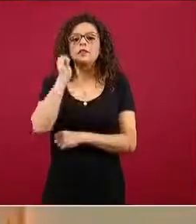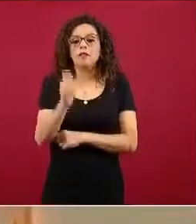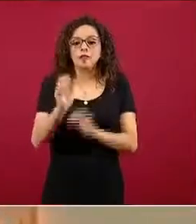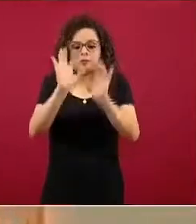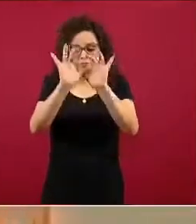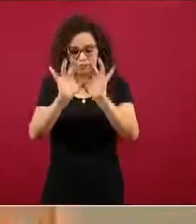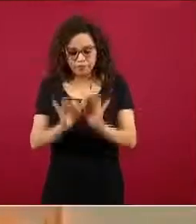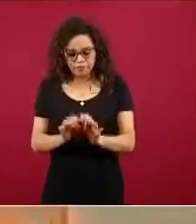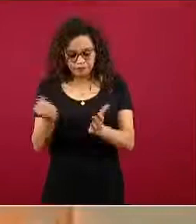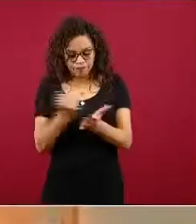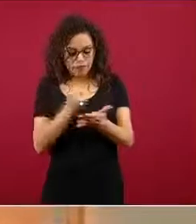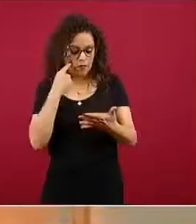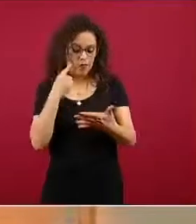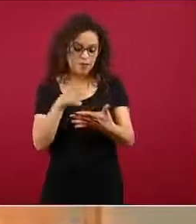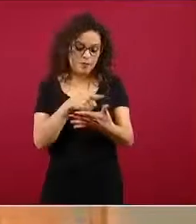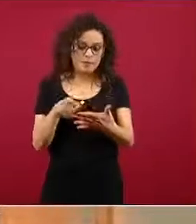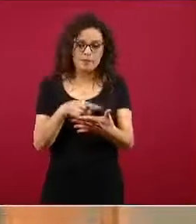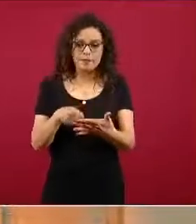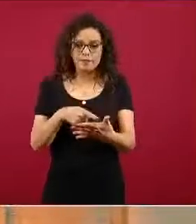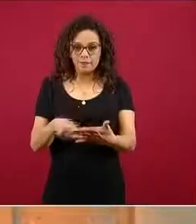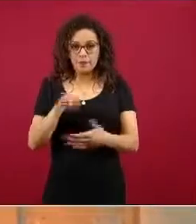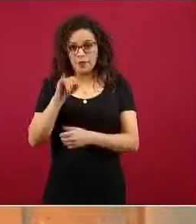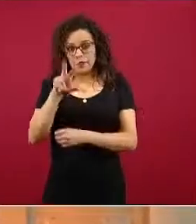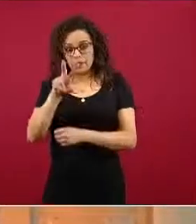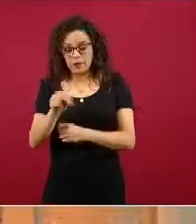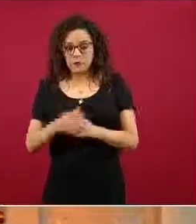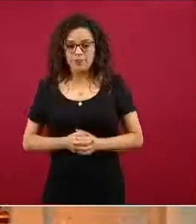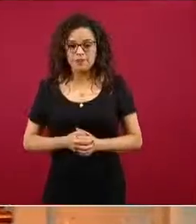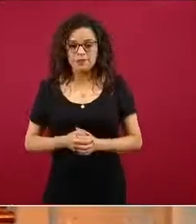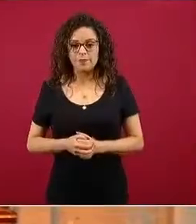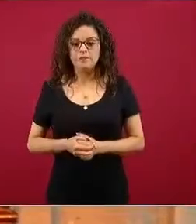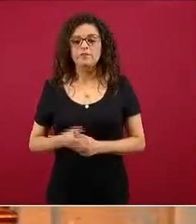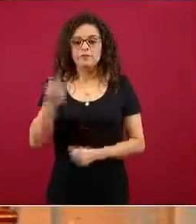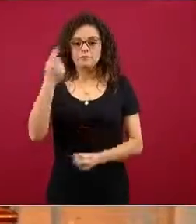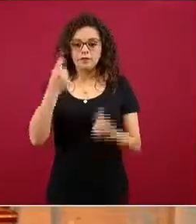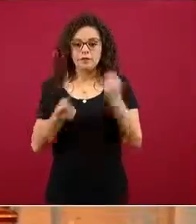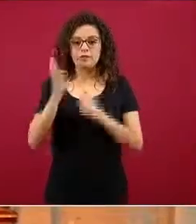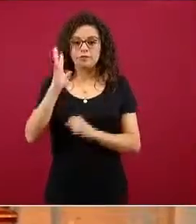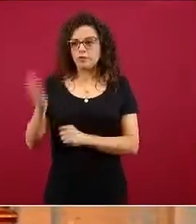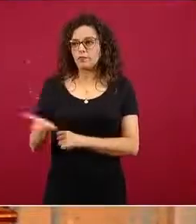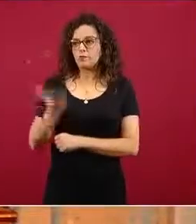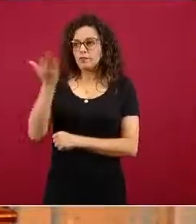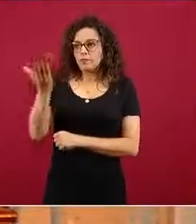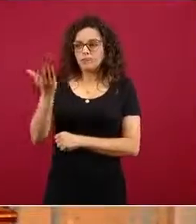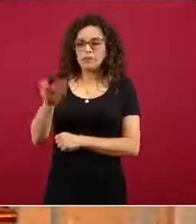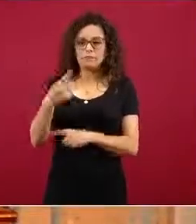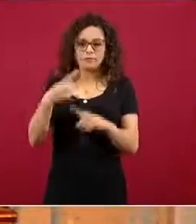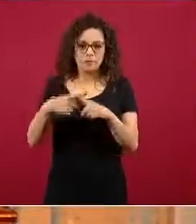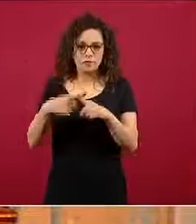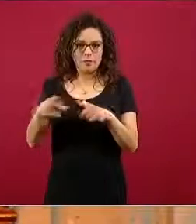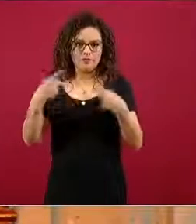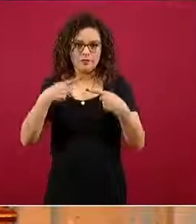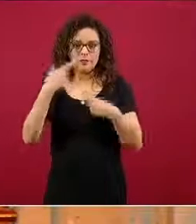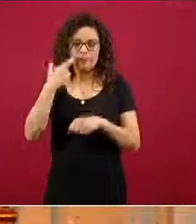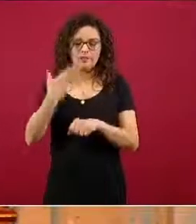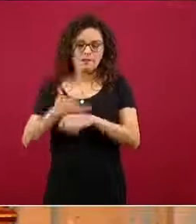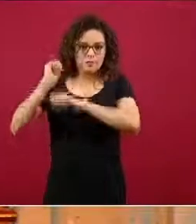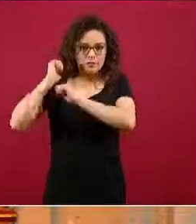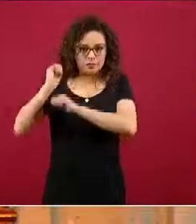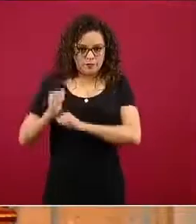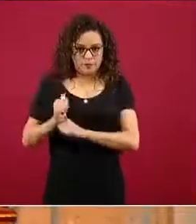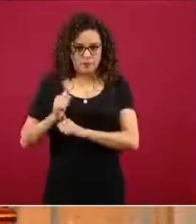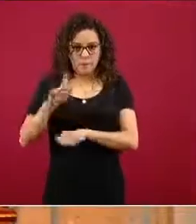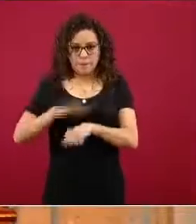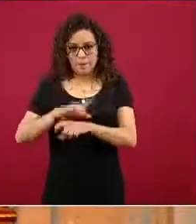Hay algunas enmiendas específicas que se han solicitado a las personas que serán responsables, en particular quienes